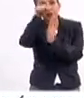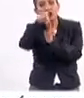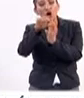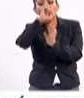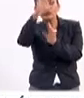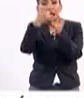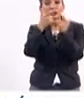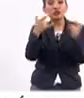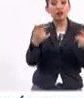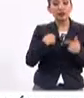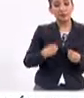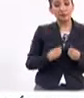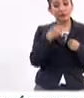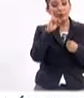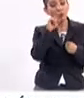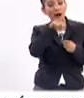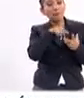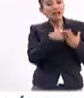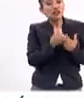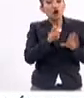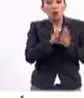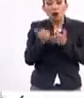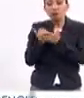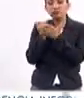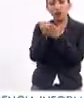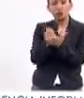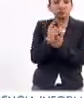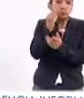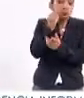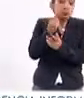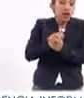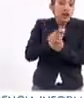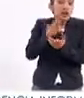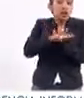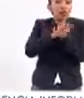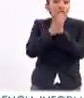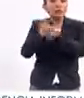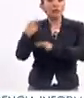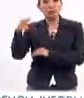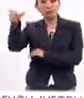otra versión de la vida de quien comenzó como una aliada involuntaria y